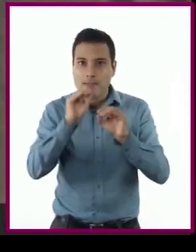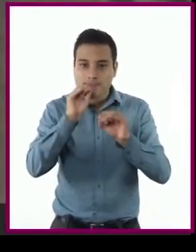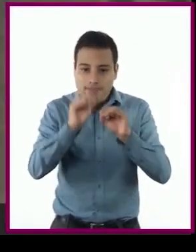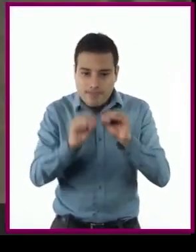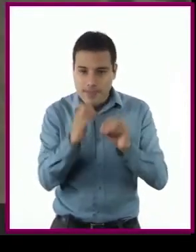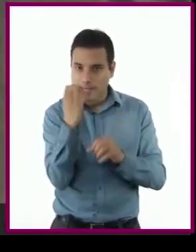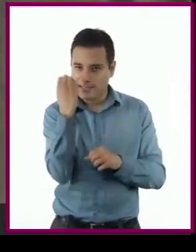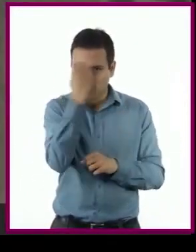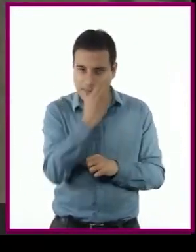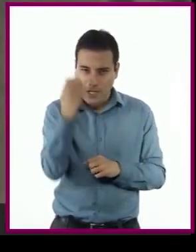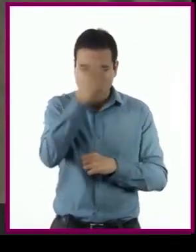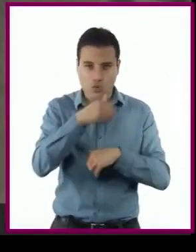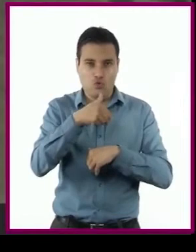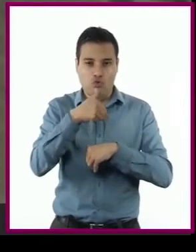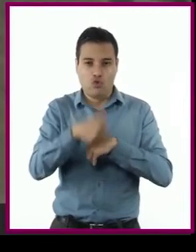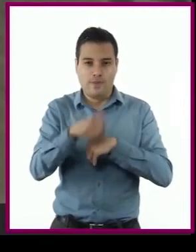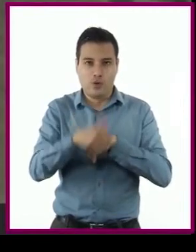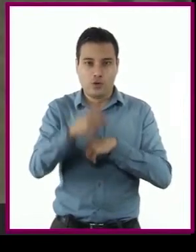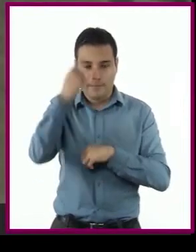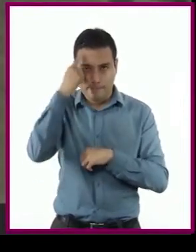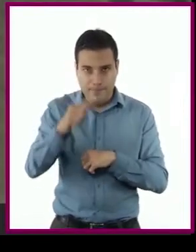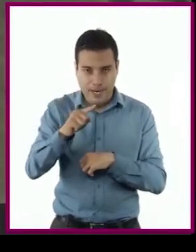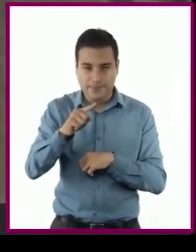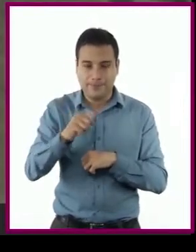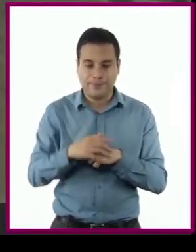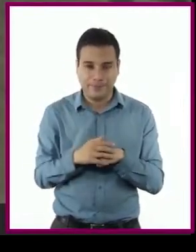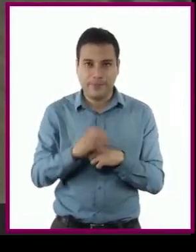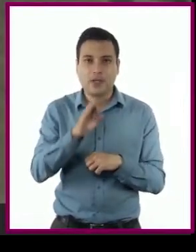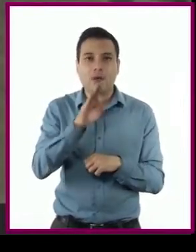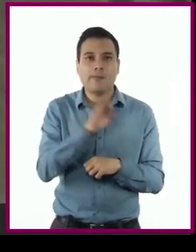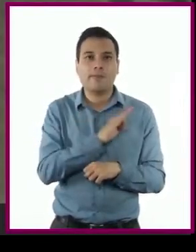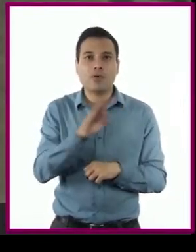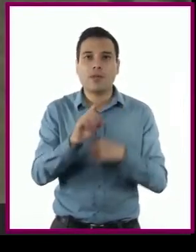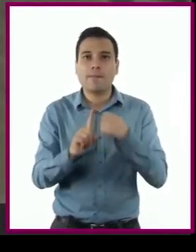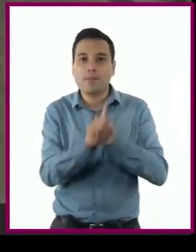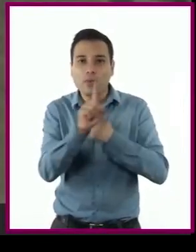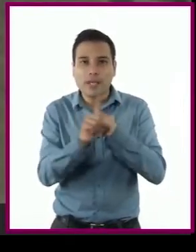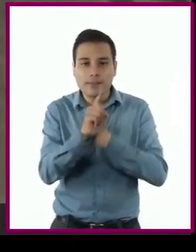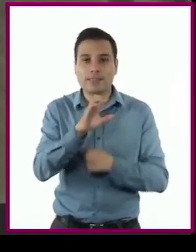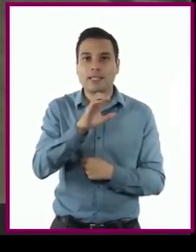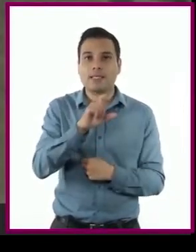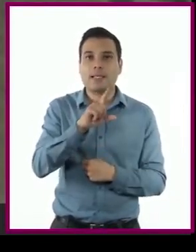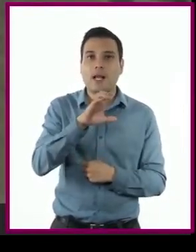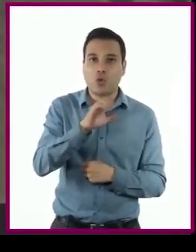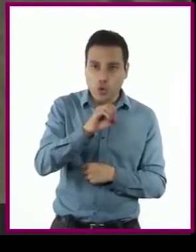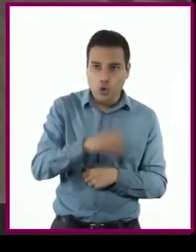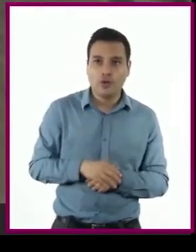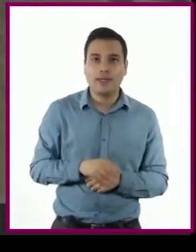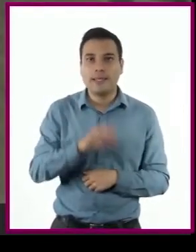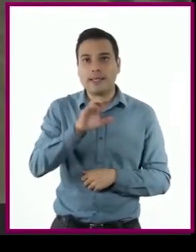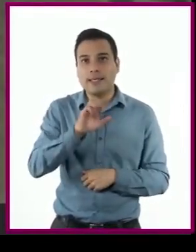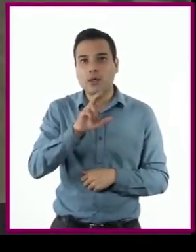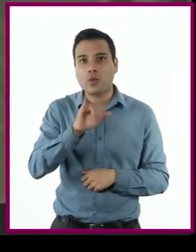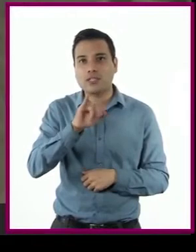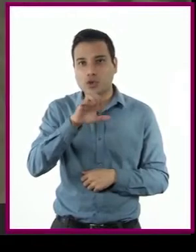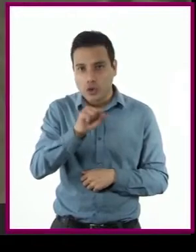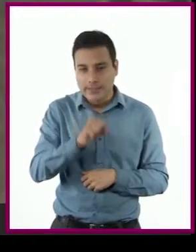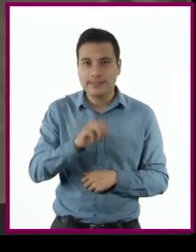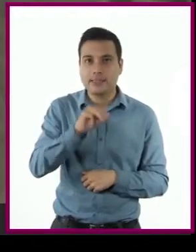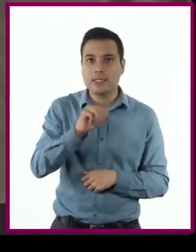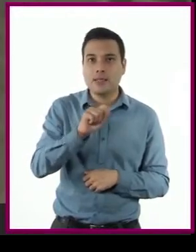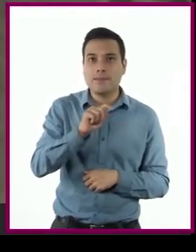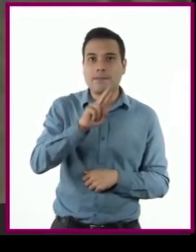análisis numérico para resolver con la computadora problemas de cálculo, ecuaciones,